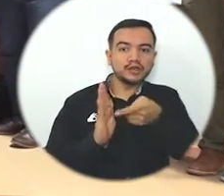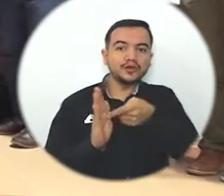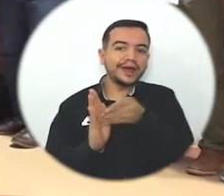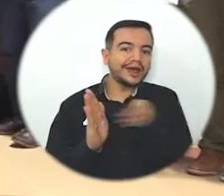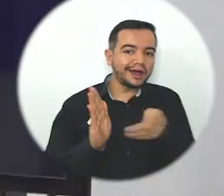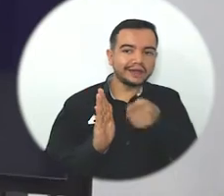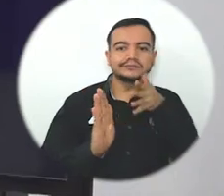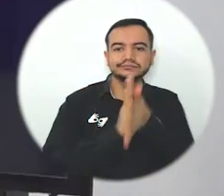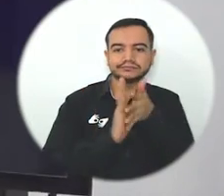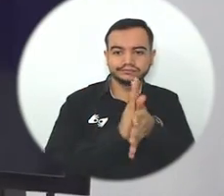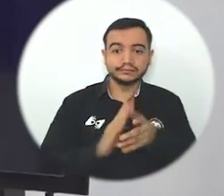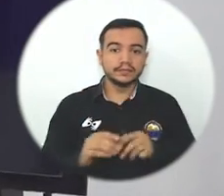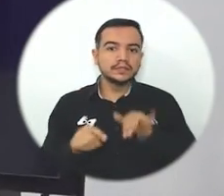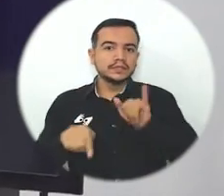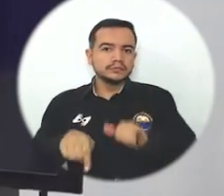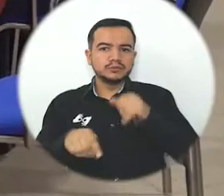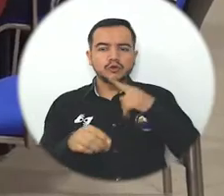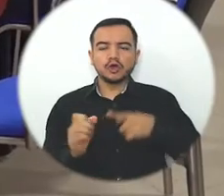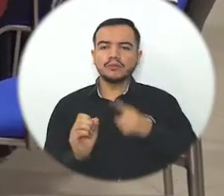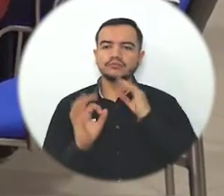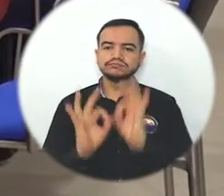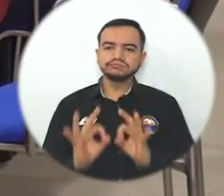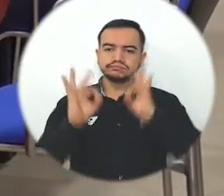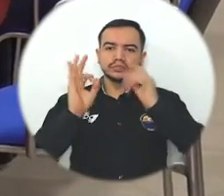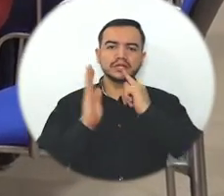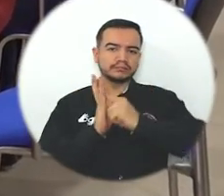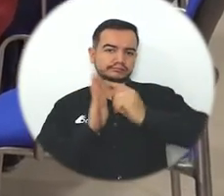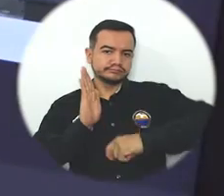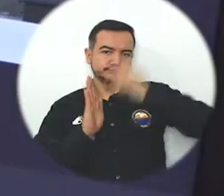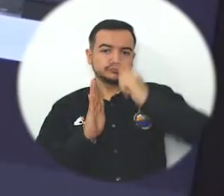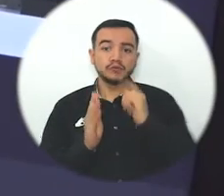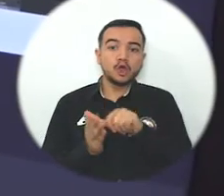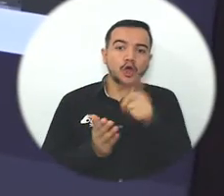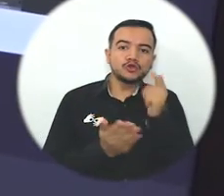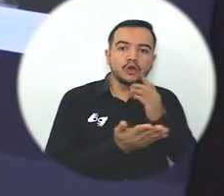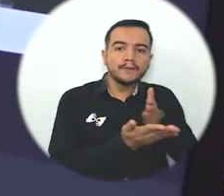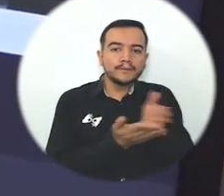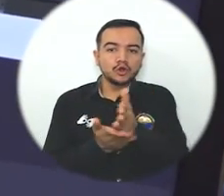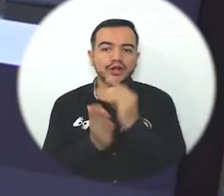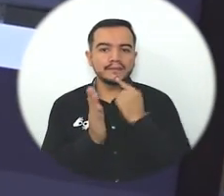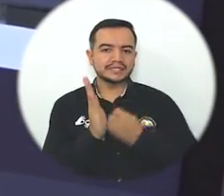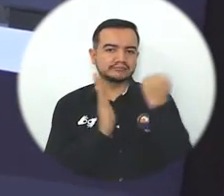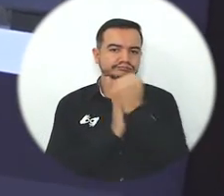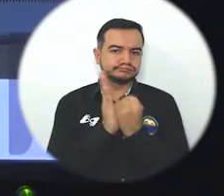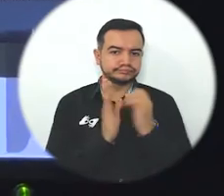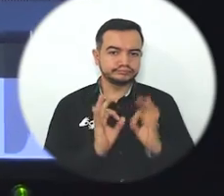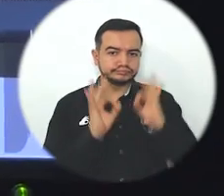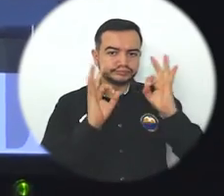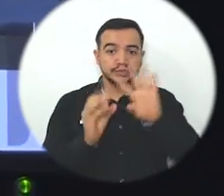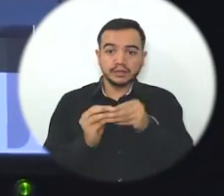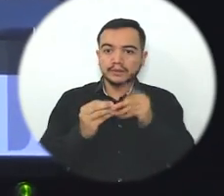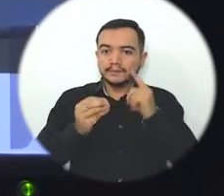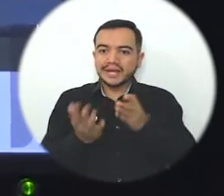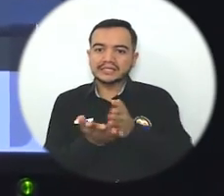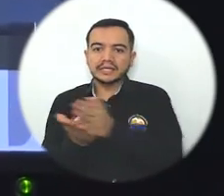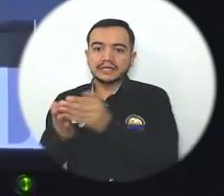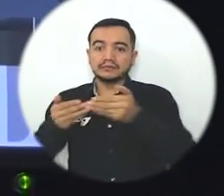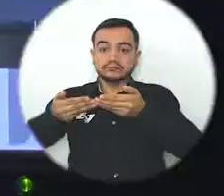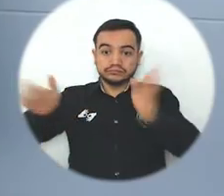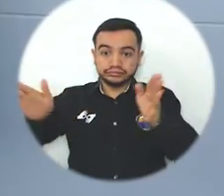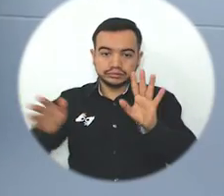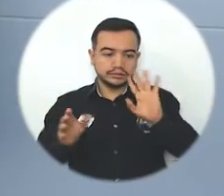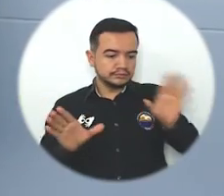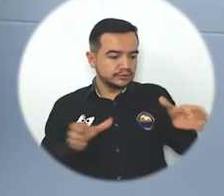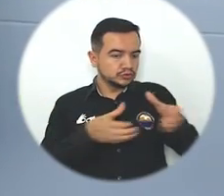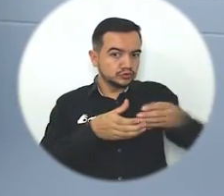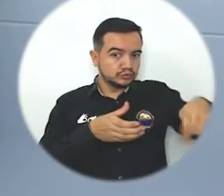en alta calidad, la obtención y renovación de este sello en diversos programas, la ampliación de la oferta académica, la formación avanzada de docentes,